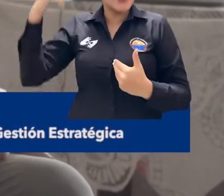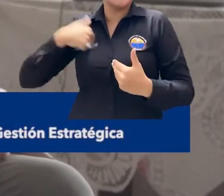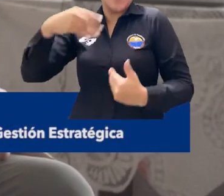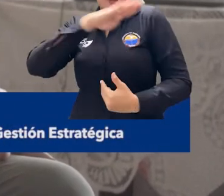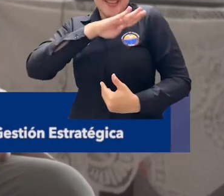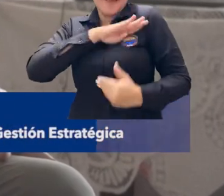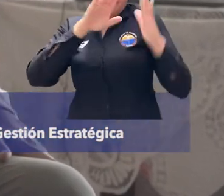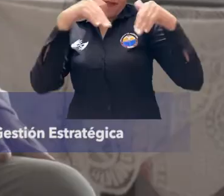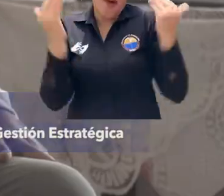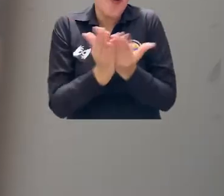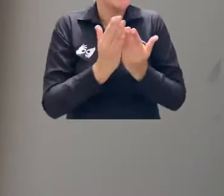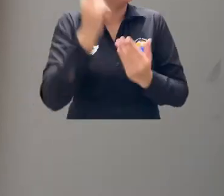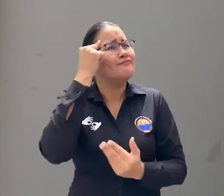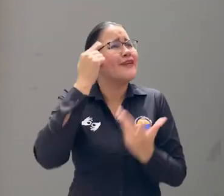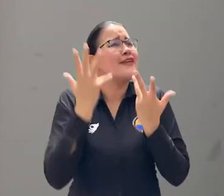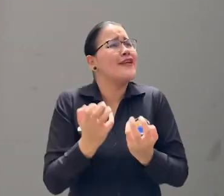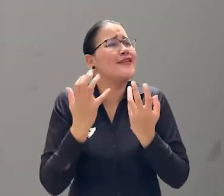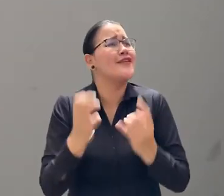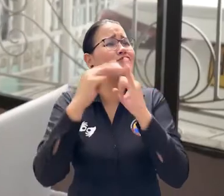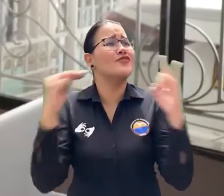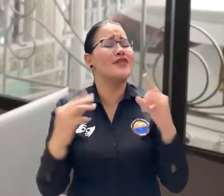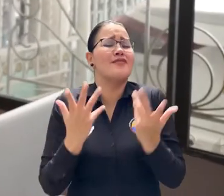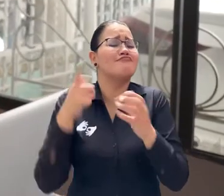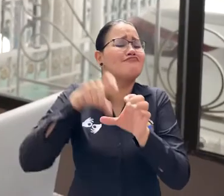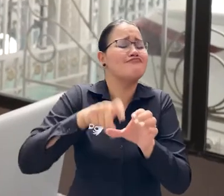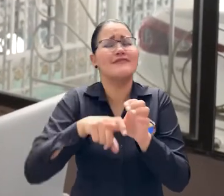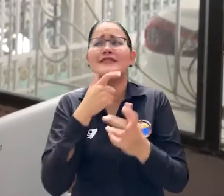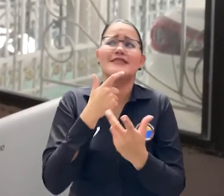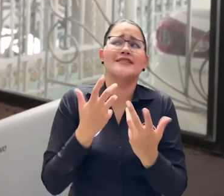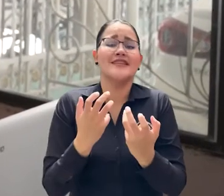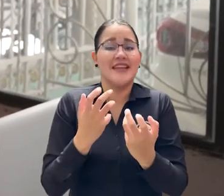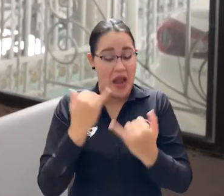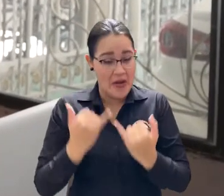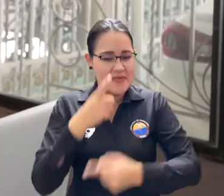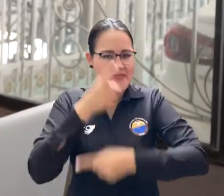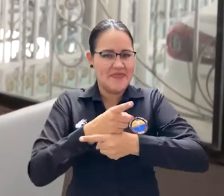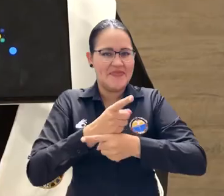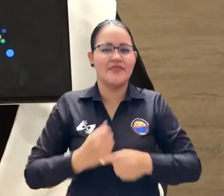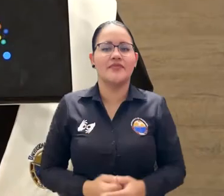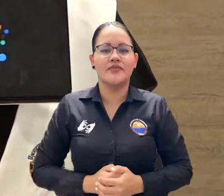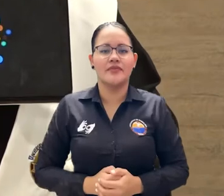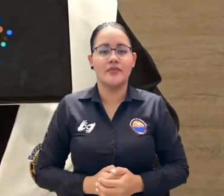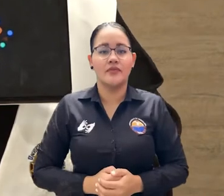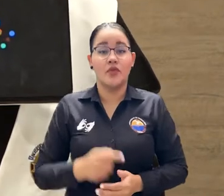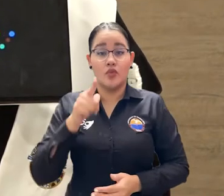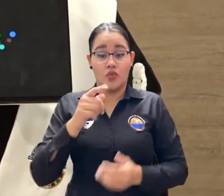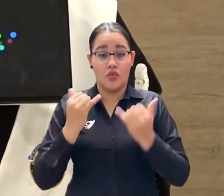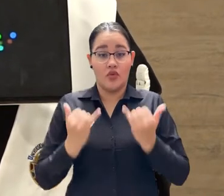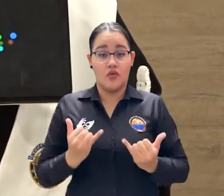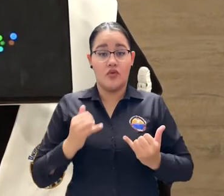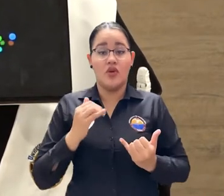y sobre todo uno dar un paso más en esta parte de lo que es lo académico. Ahora que ingresas al mundo profesional,